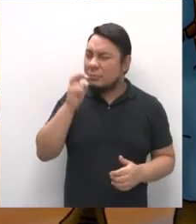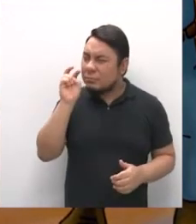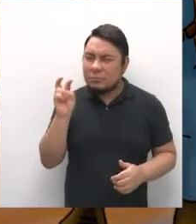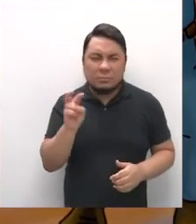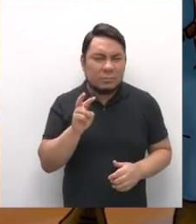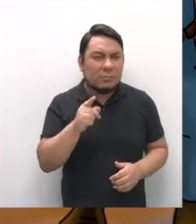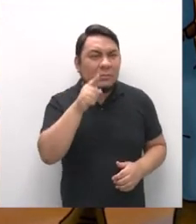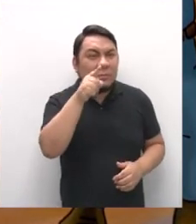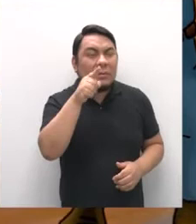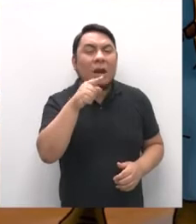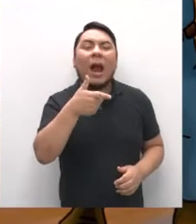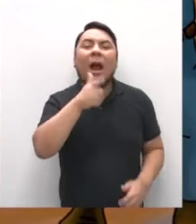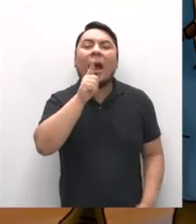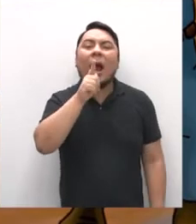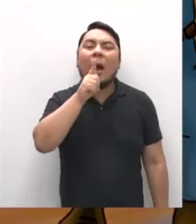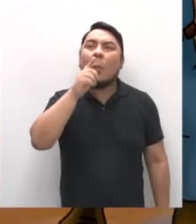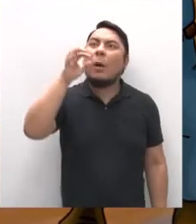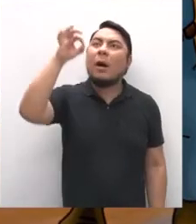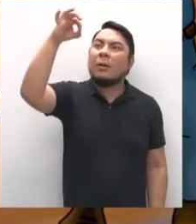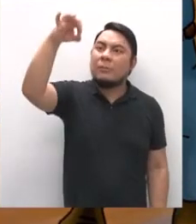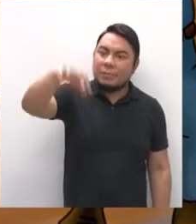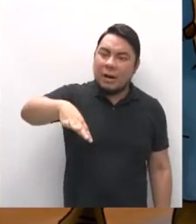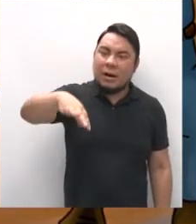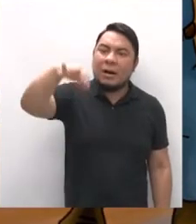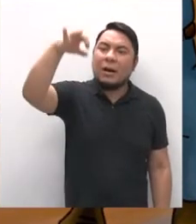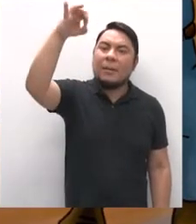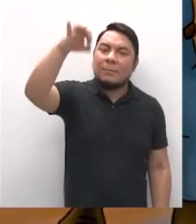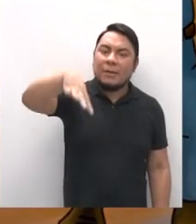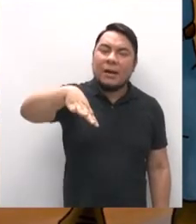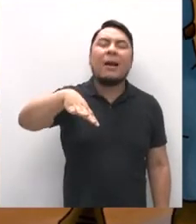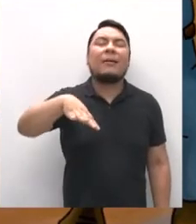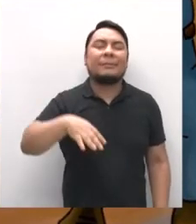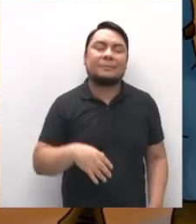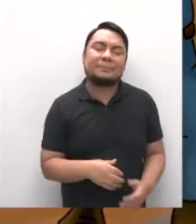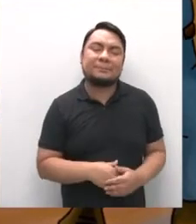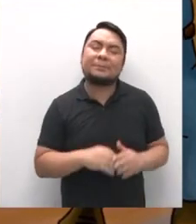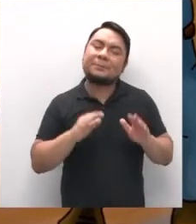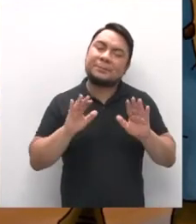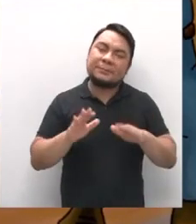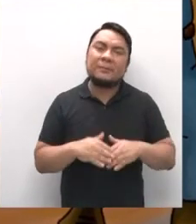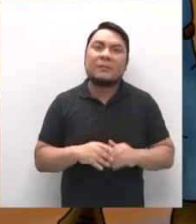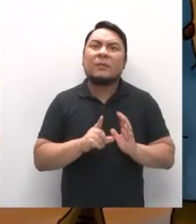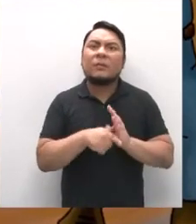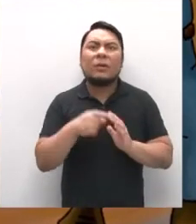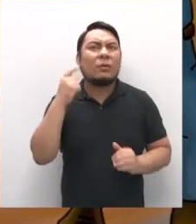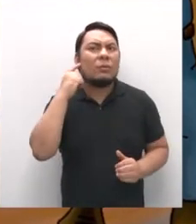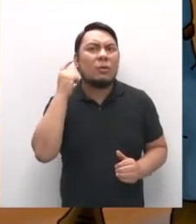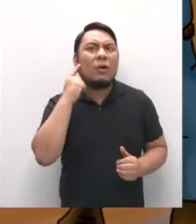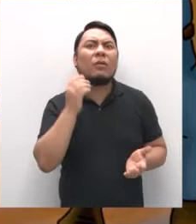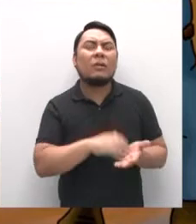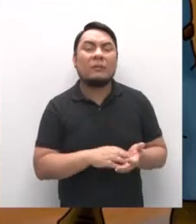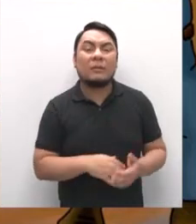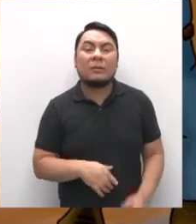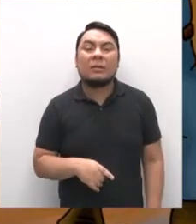Eran gotas de agua que resbalaban y caían. Luego escuchó.